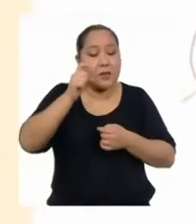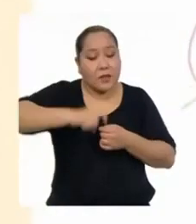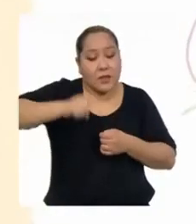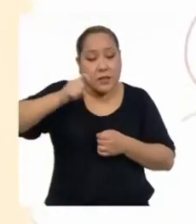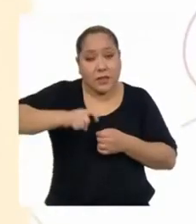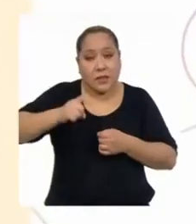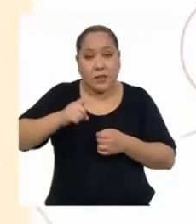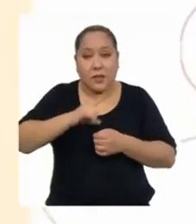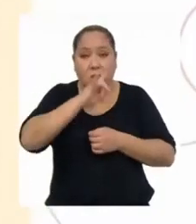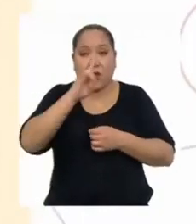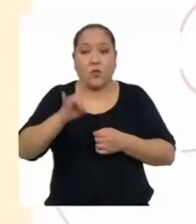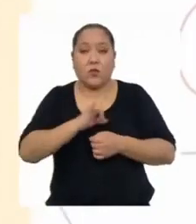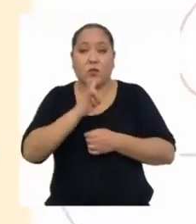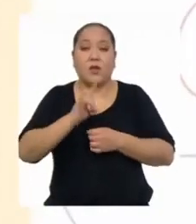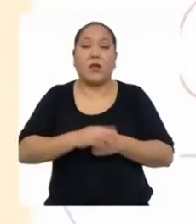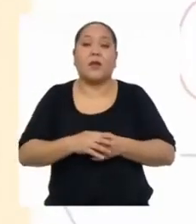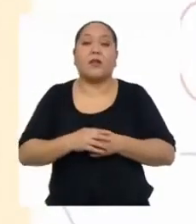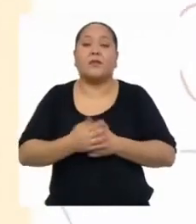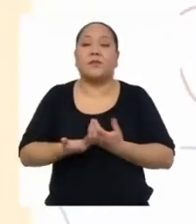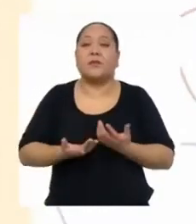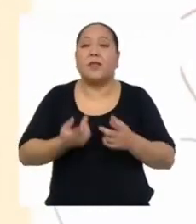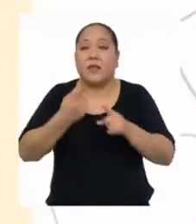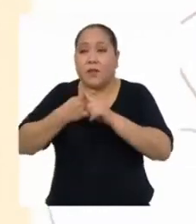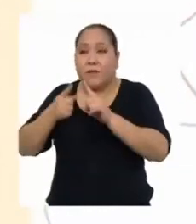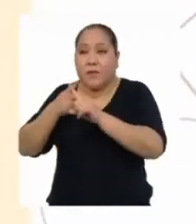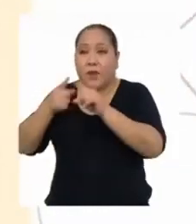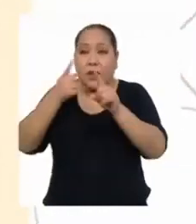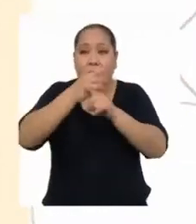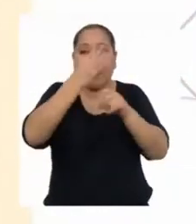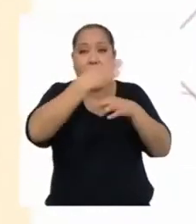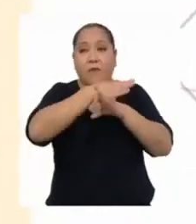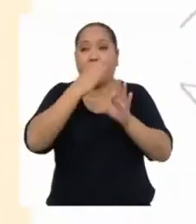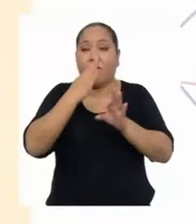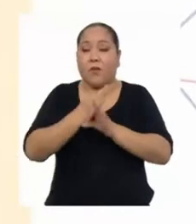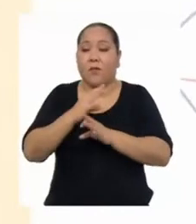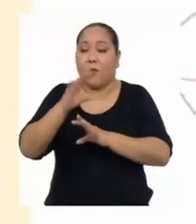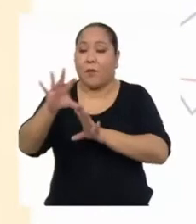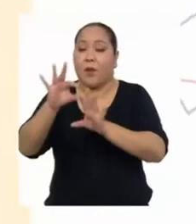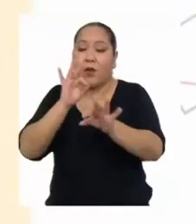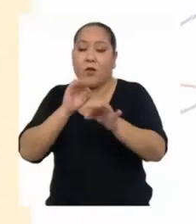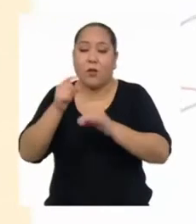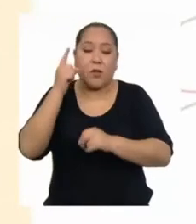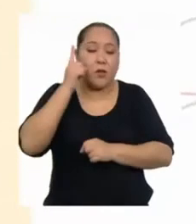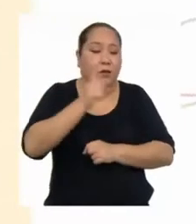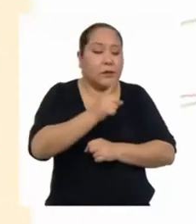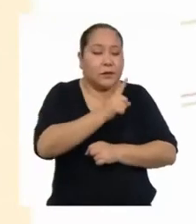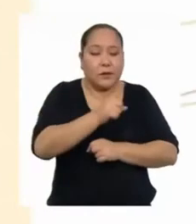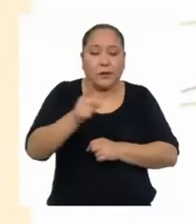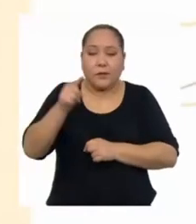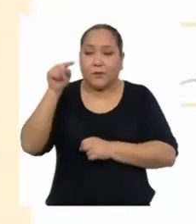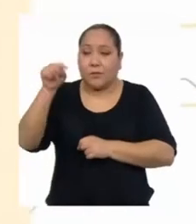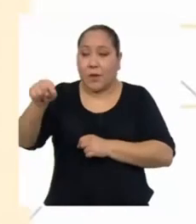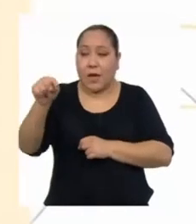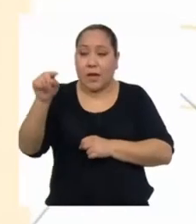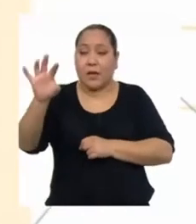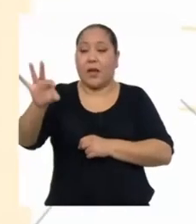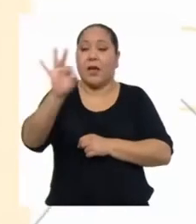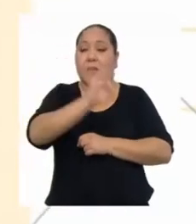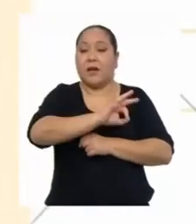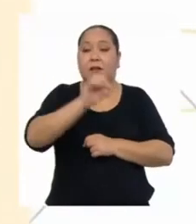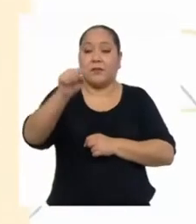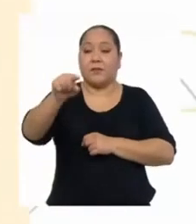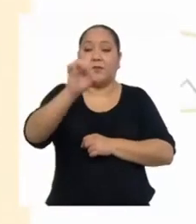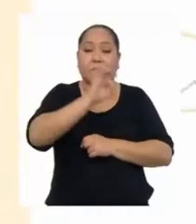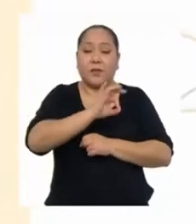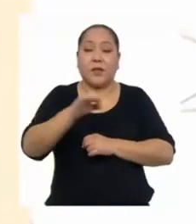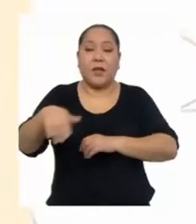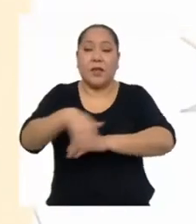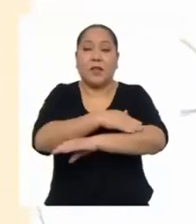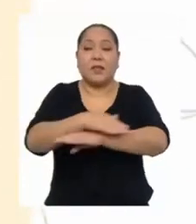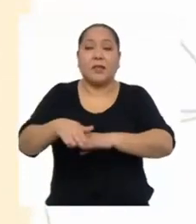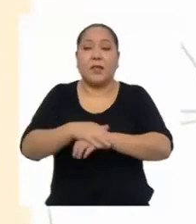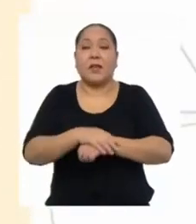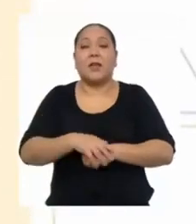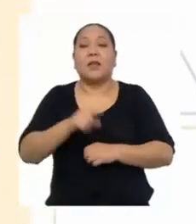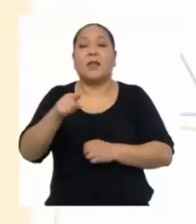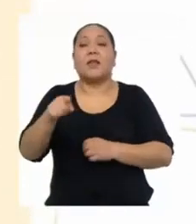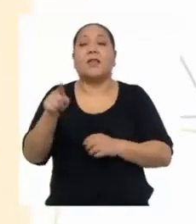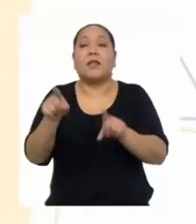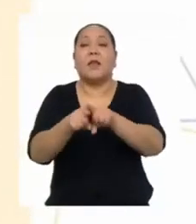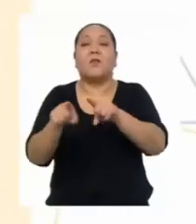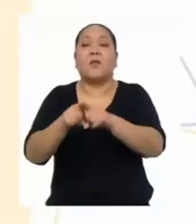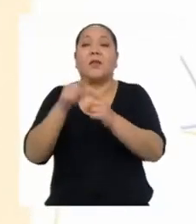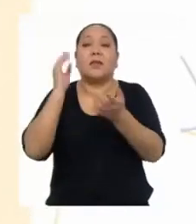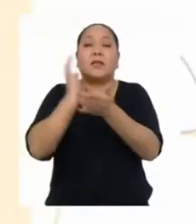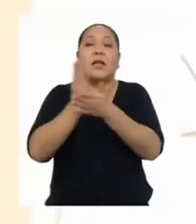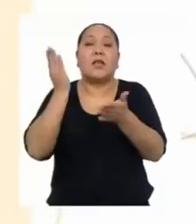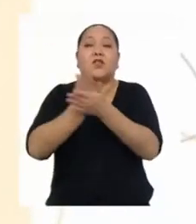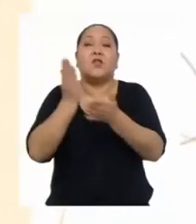utilizar los medios necesarios para detectar los delitos producidos en las calles y sancionar a